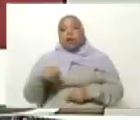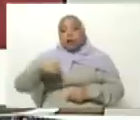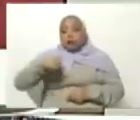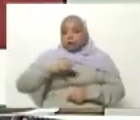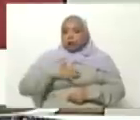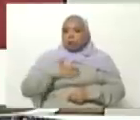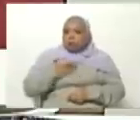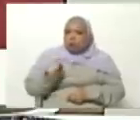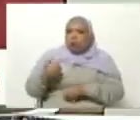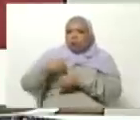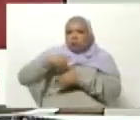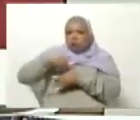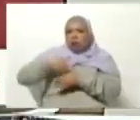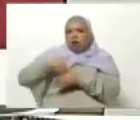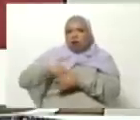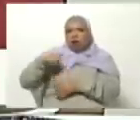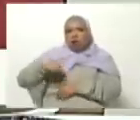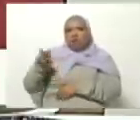desde hace tiempo.